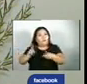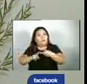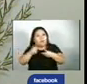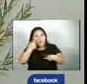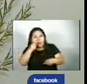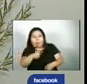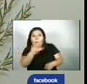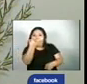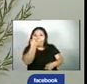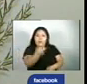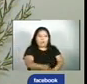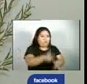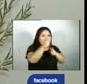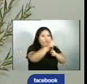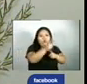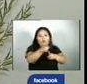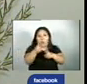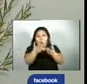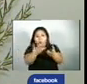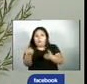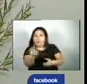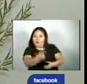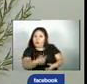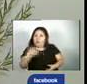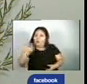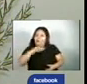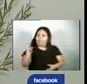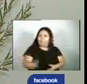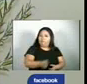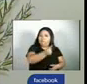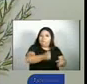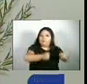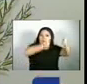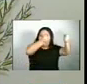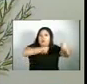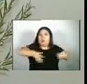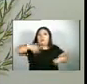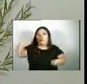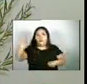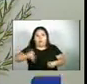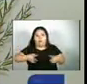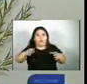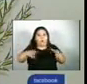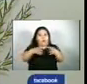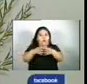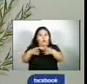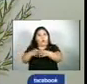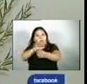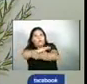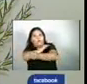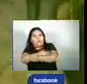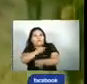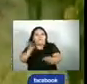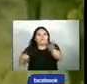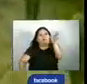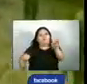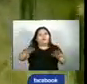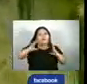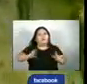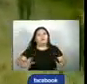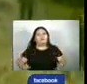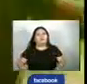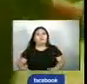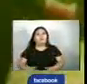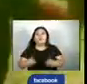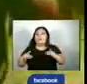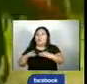una masacre esté impune. Y eso debe ser entendido por todos los órganos del Estado, fundamentalmente por el Poder Judicial. Además,